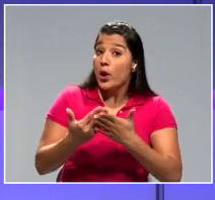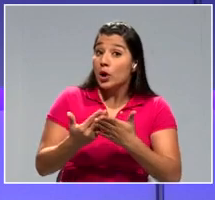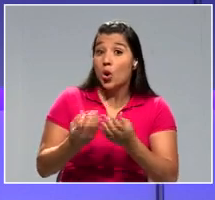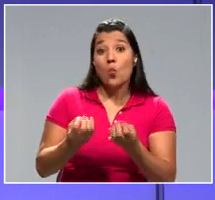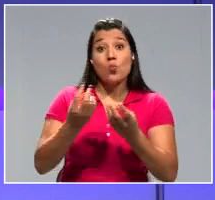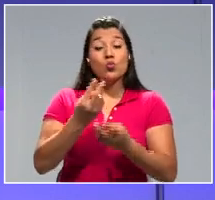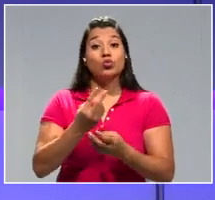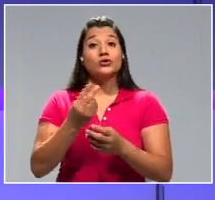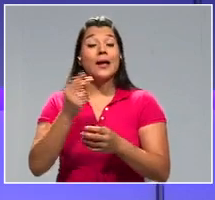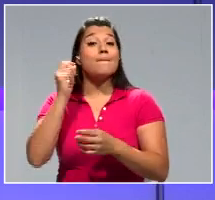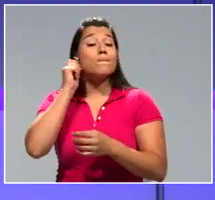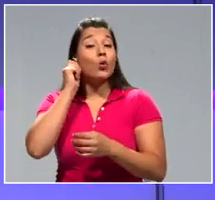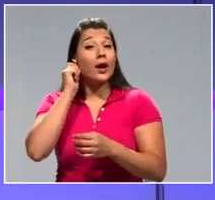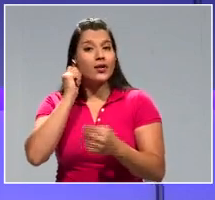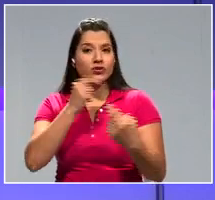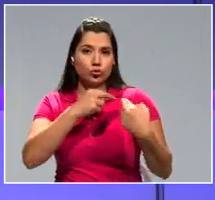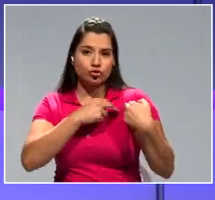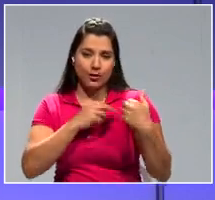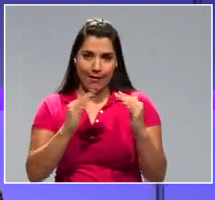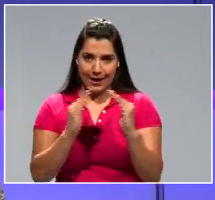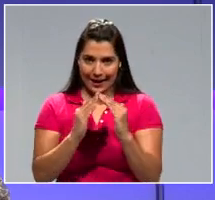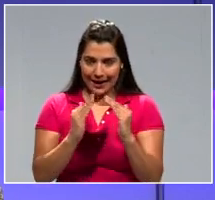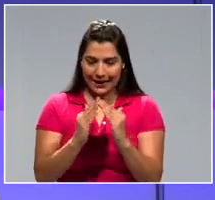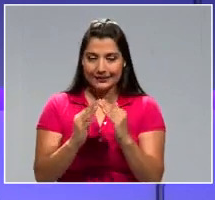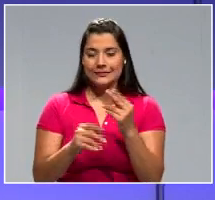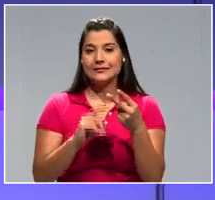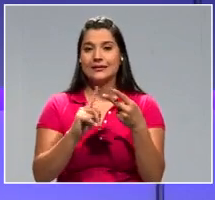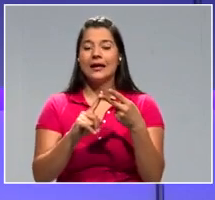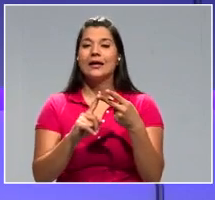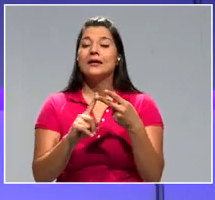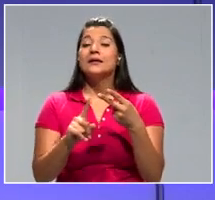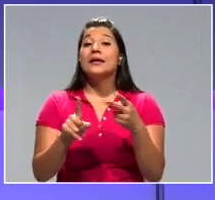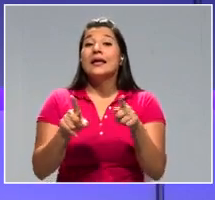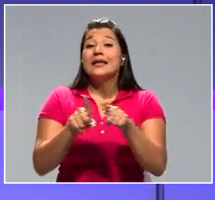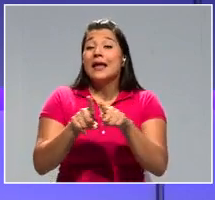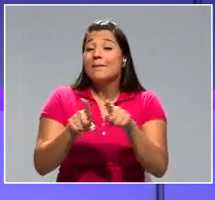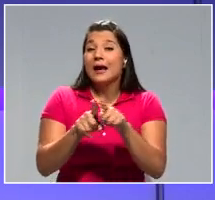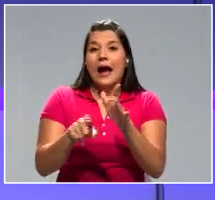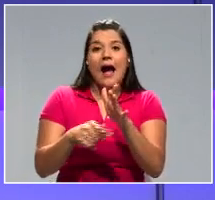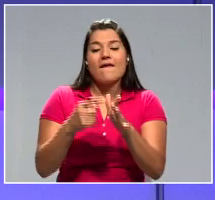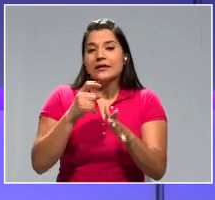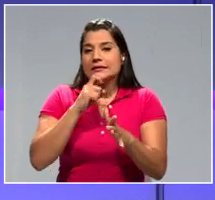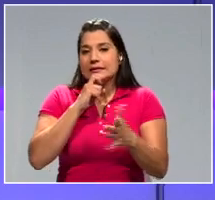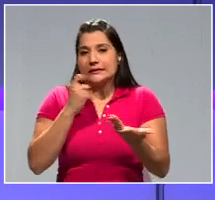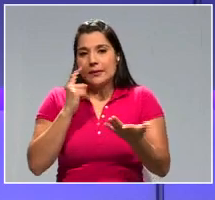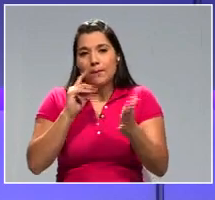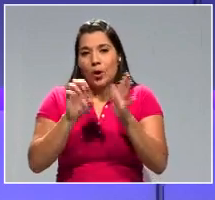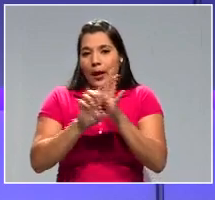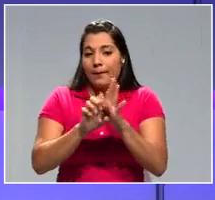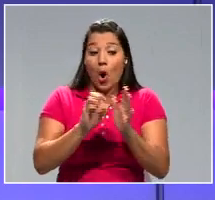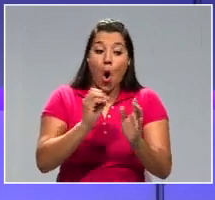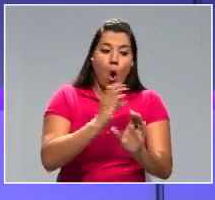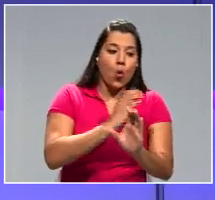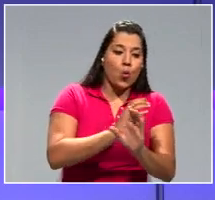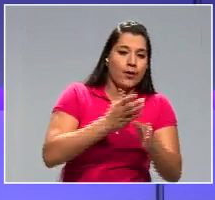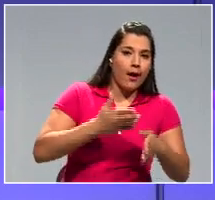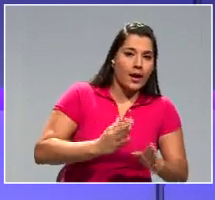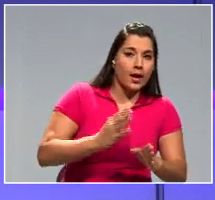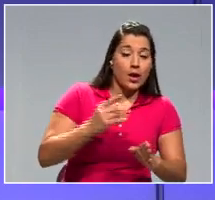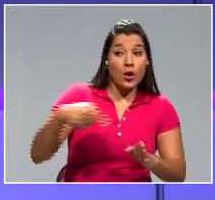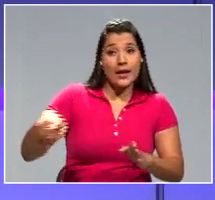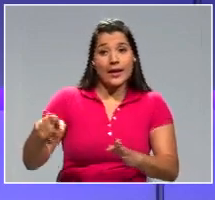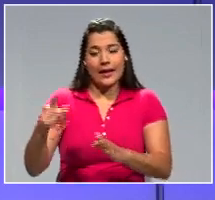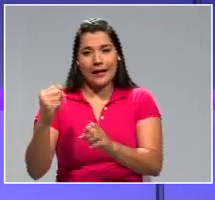jefaturas femeninas que también les dificulta, por ejemplo, salir a trabajar a tiempo